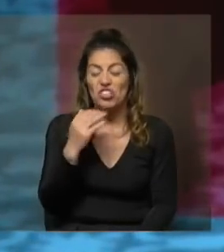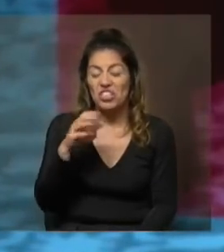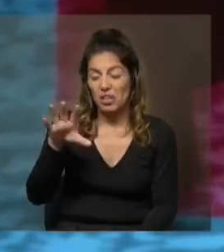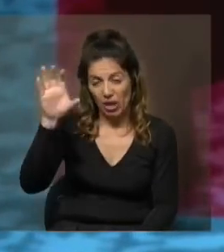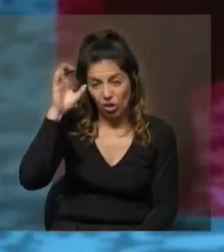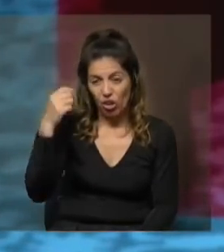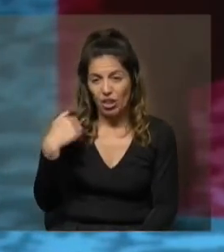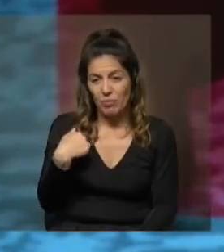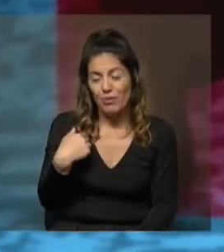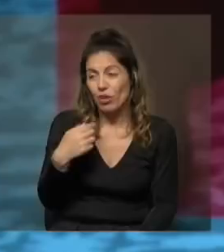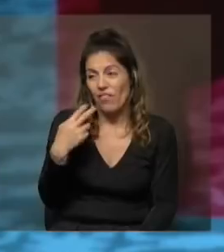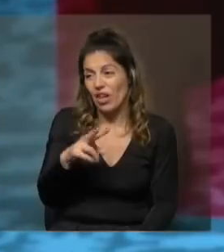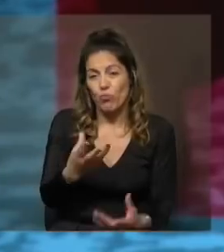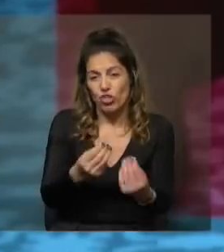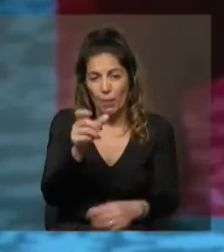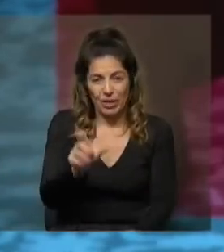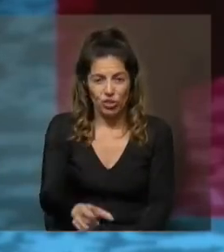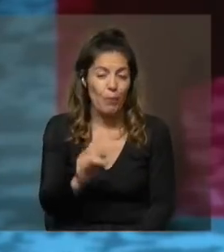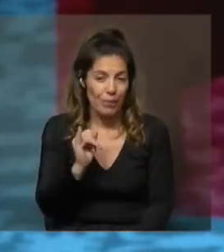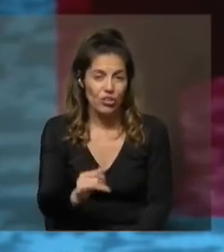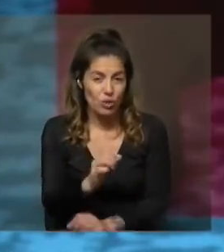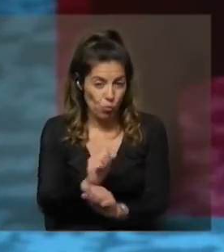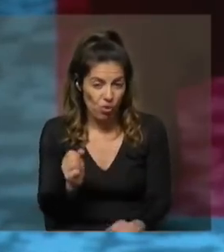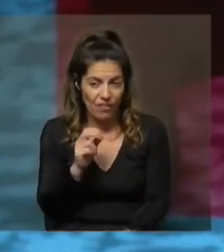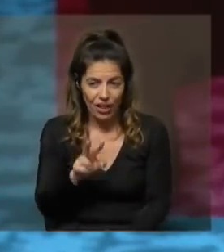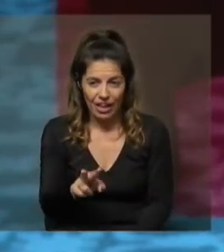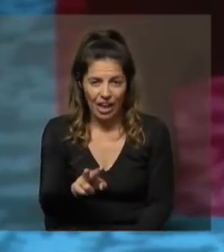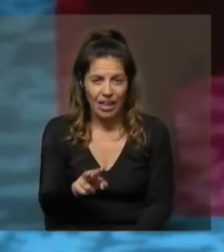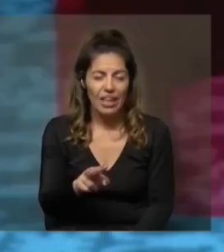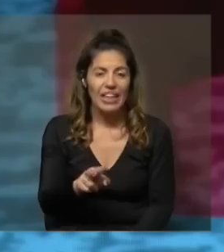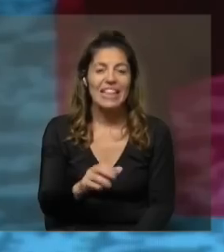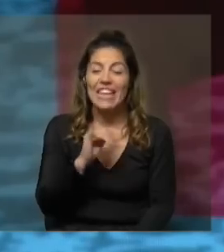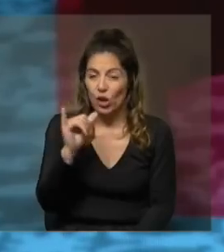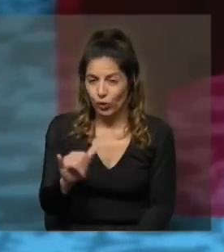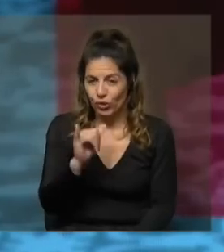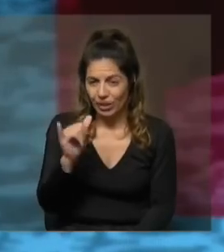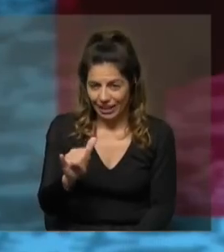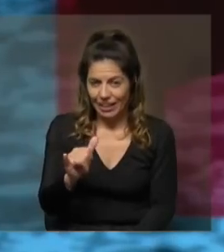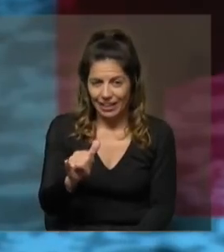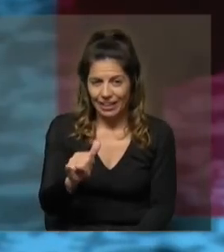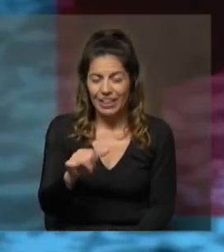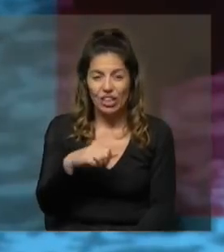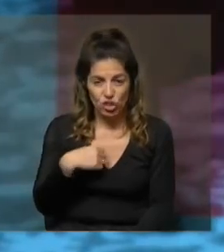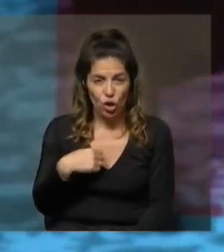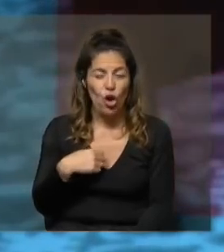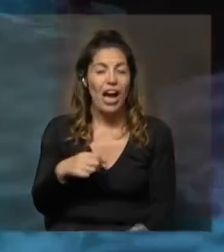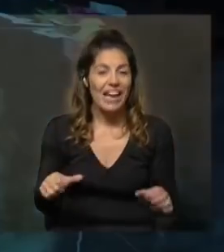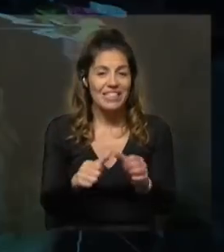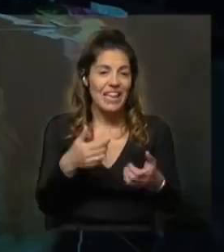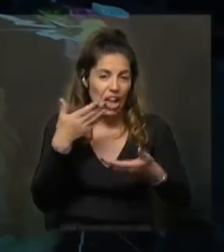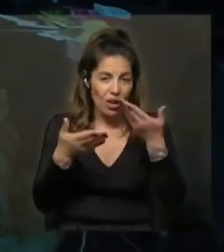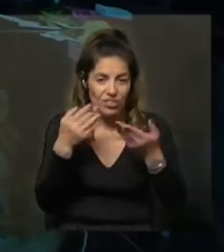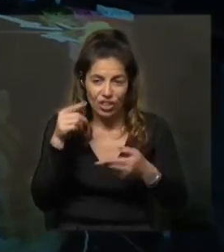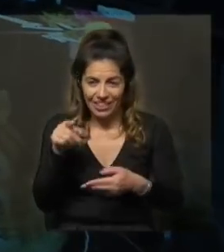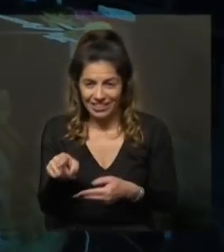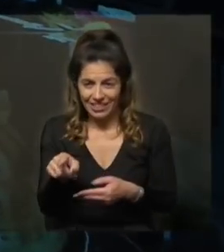habrá acordado de mí porque hay tanta gente pero así la pude ver y por ahí le conté que hacía esos temas de ella muchos temas